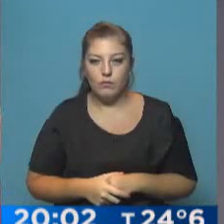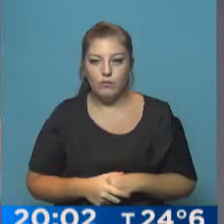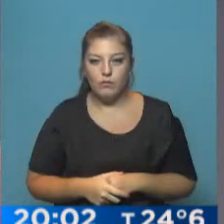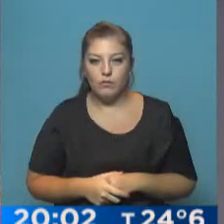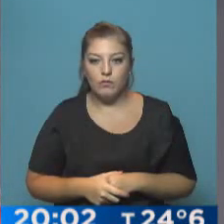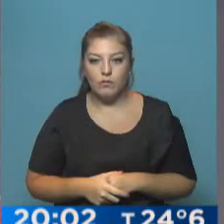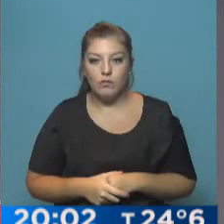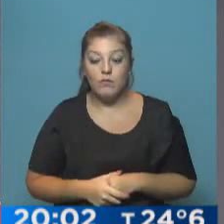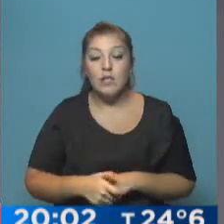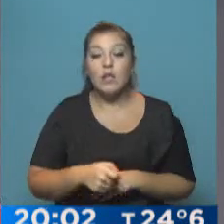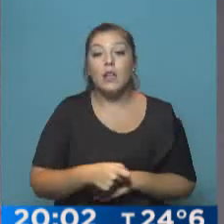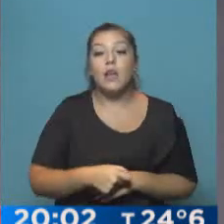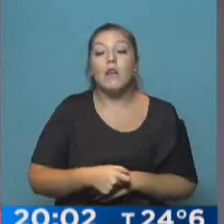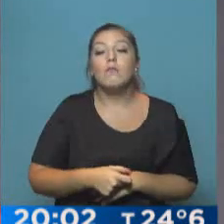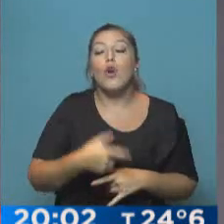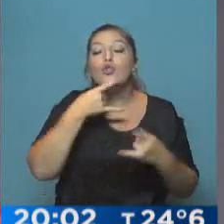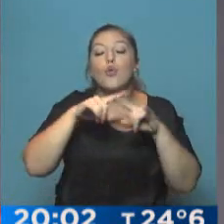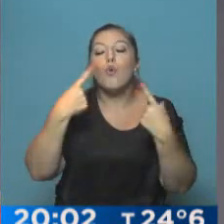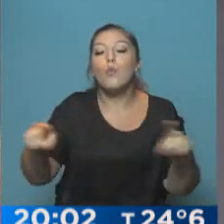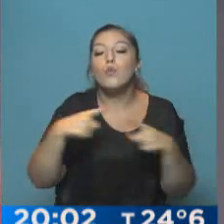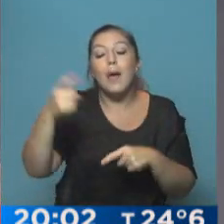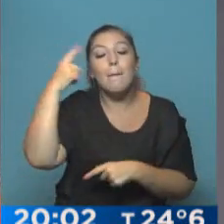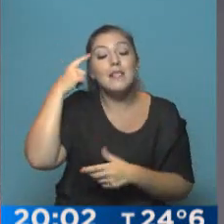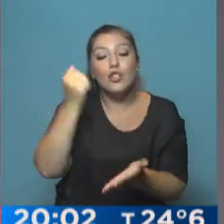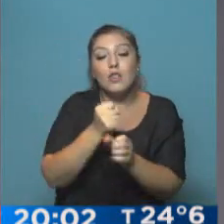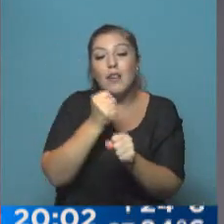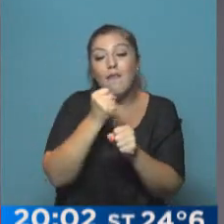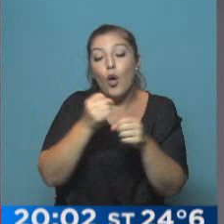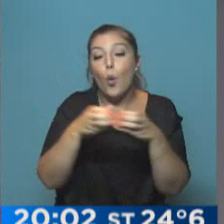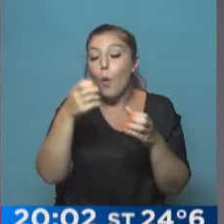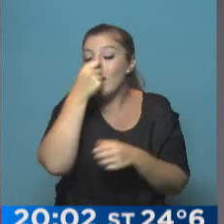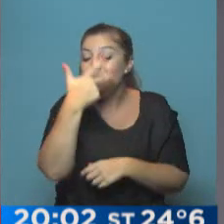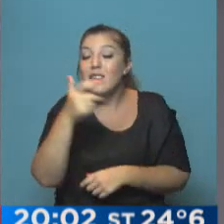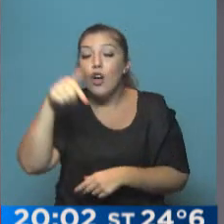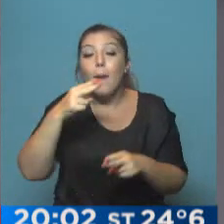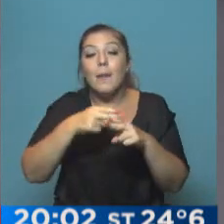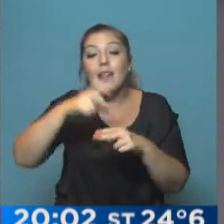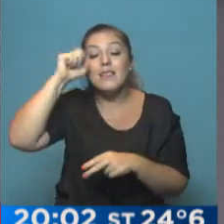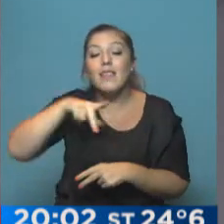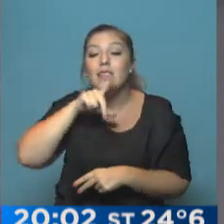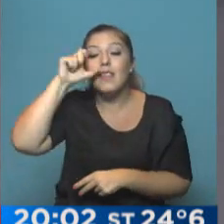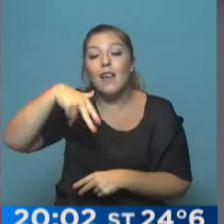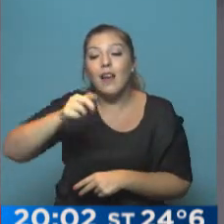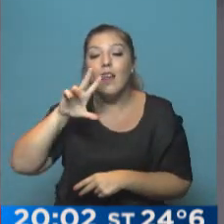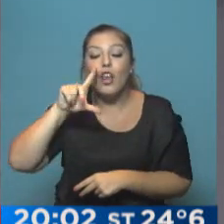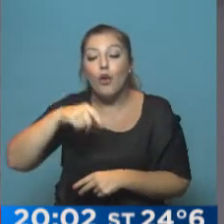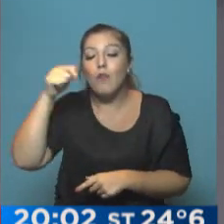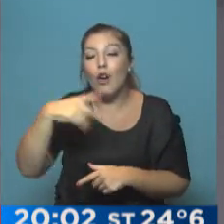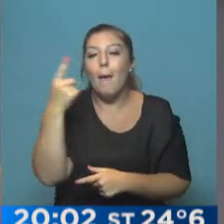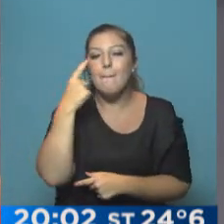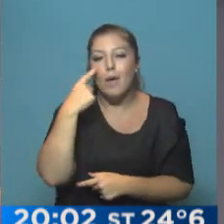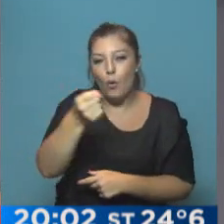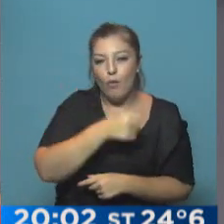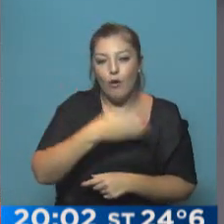Recital pensando en los trabajadores del Grupo 23, se está desarrollando en Parque Centenario. Estamos en vivo con Fernando Alonso, los primeros detalles en